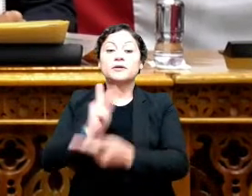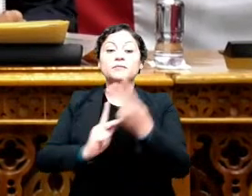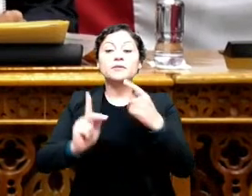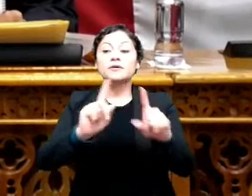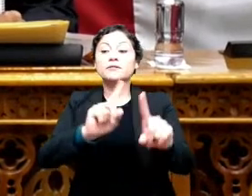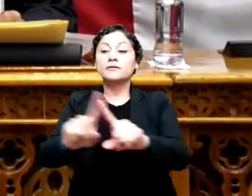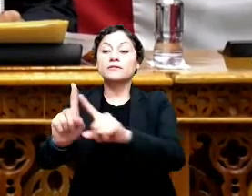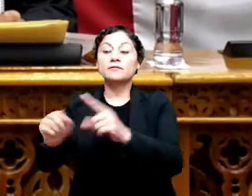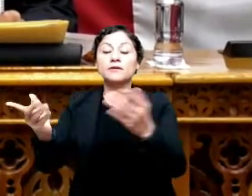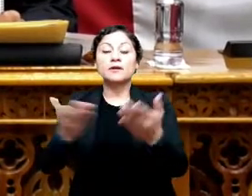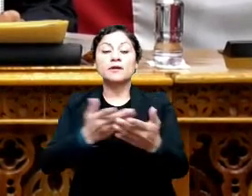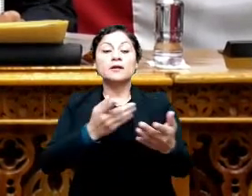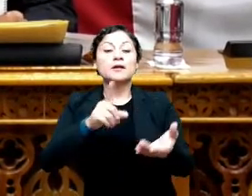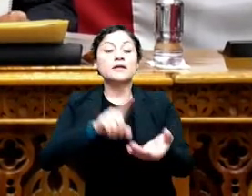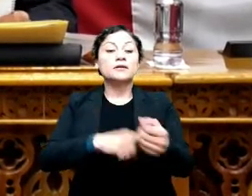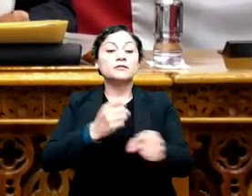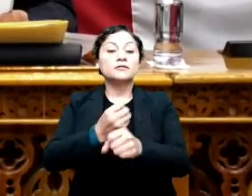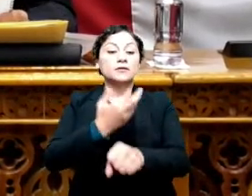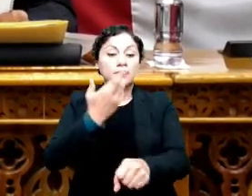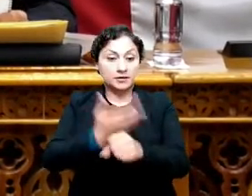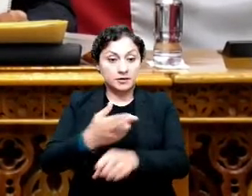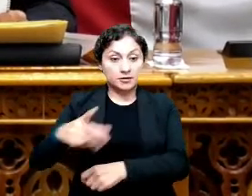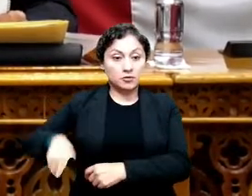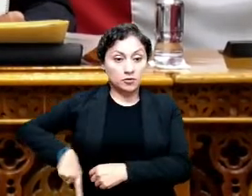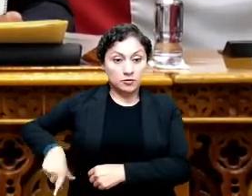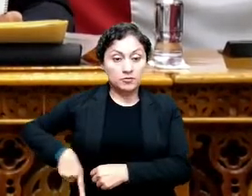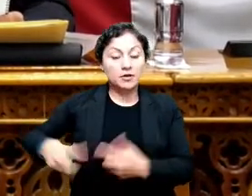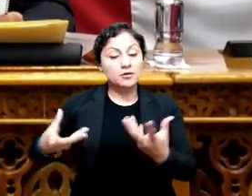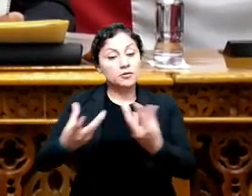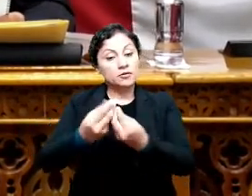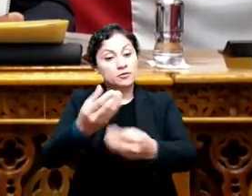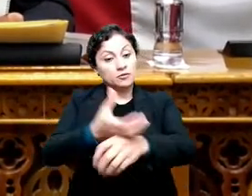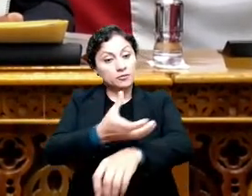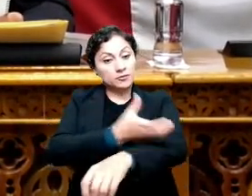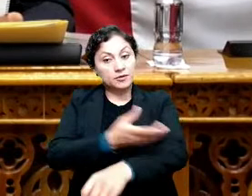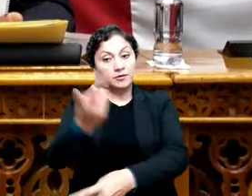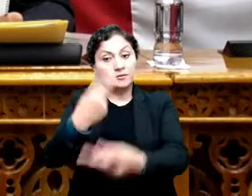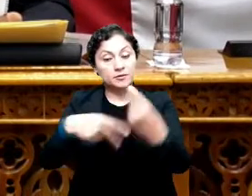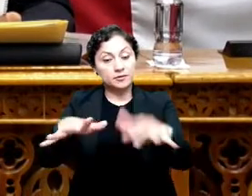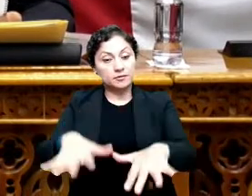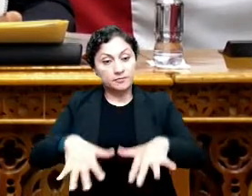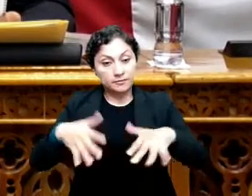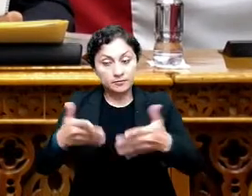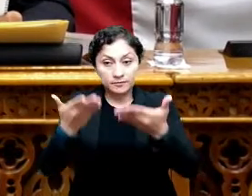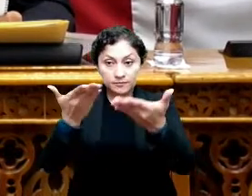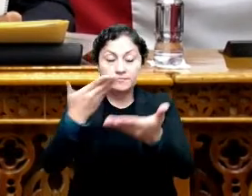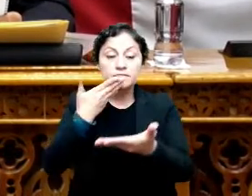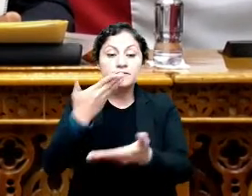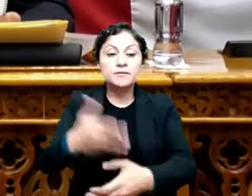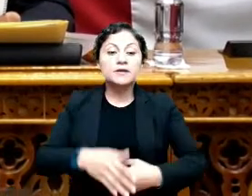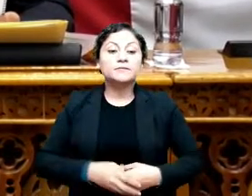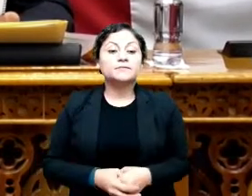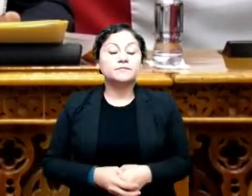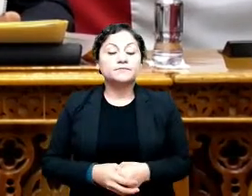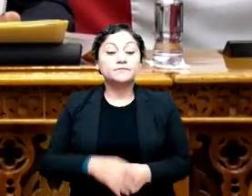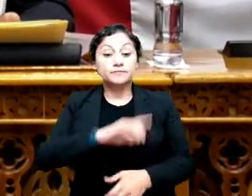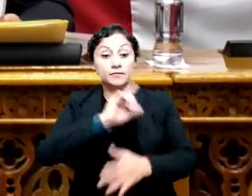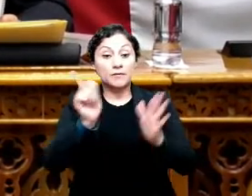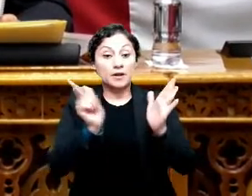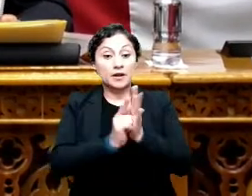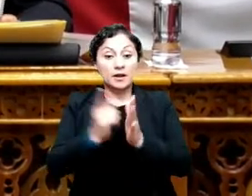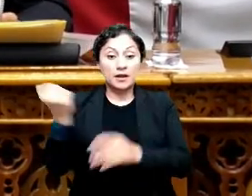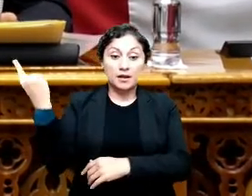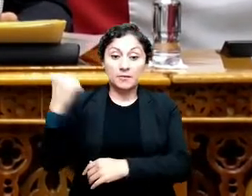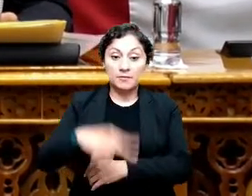públicos de la Secretaría General de Gobierno que lo acompañan y que están aquí presentes. Por mandato legal, las diputadas